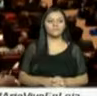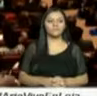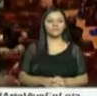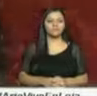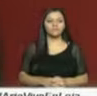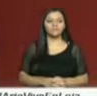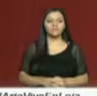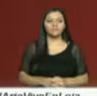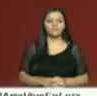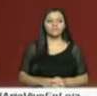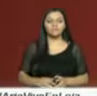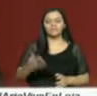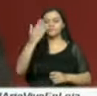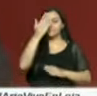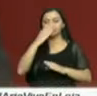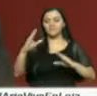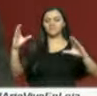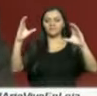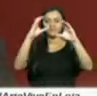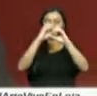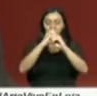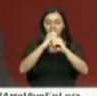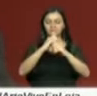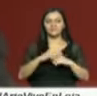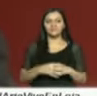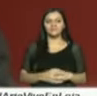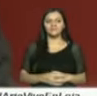Muy buenas noches,